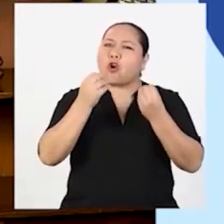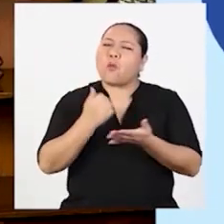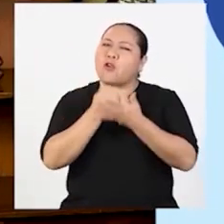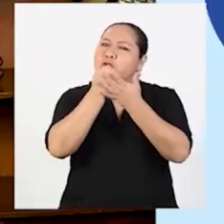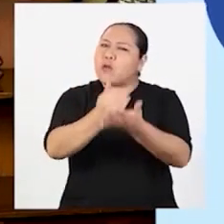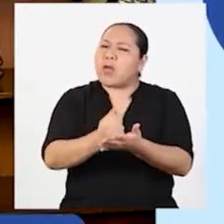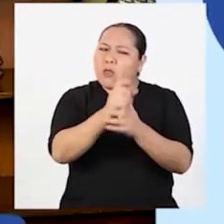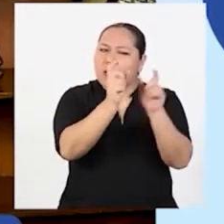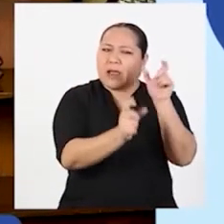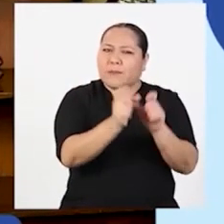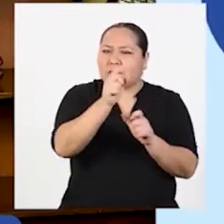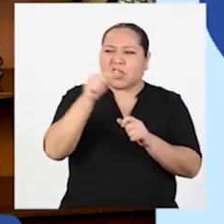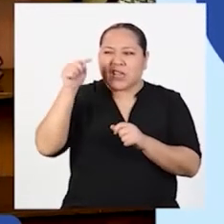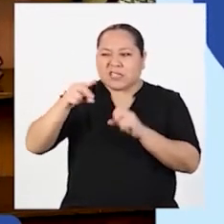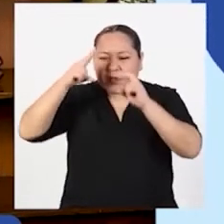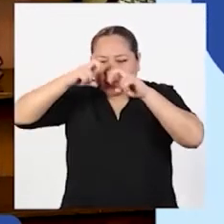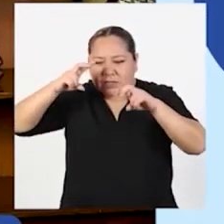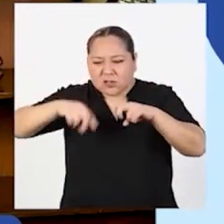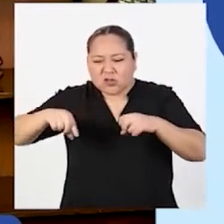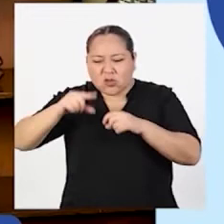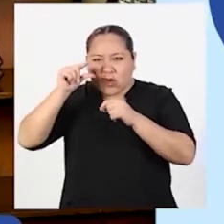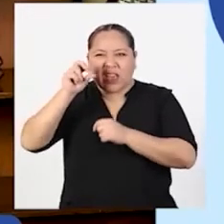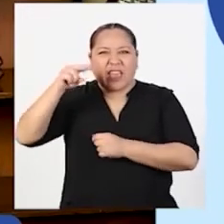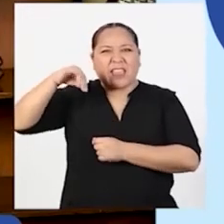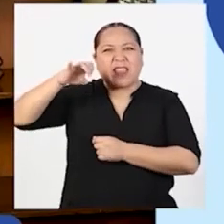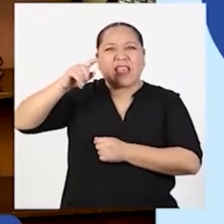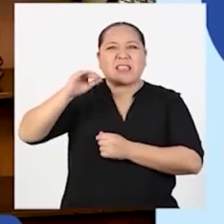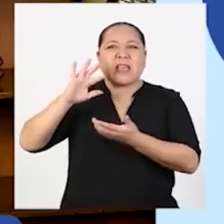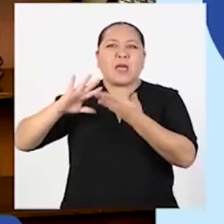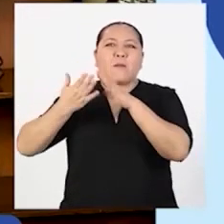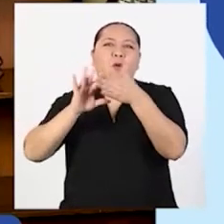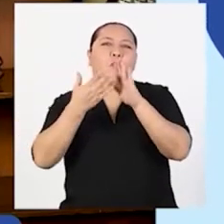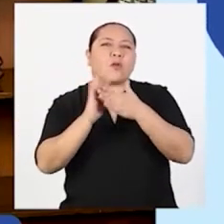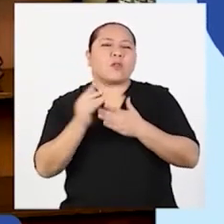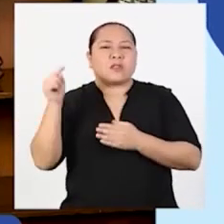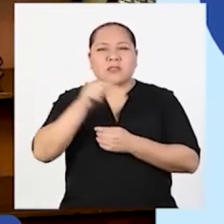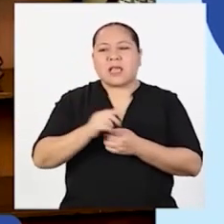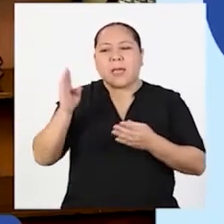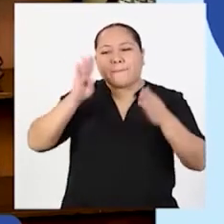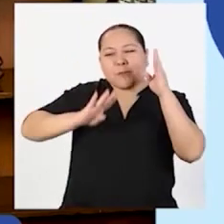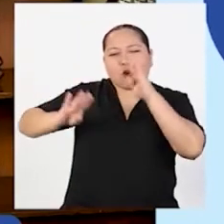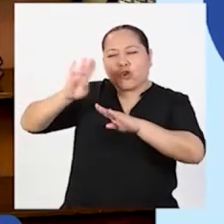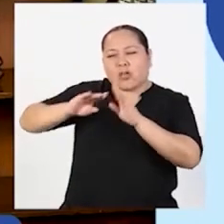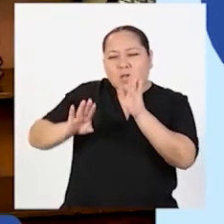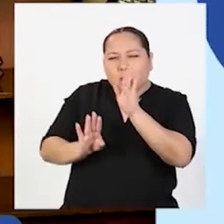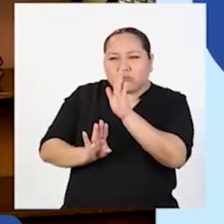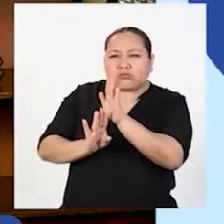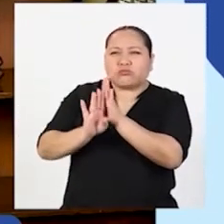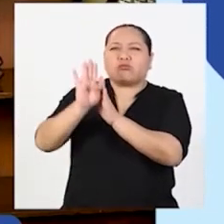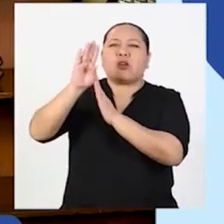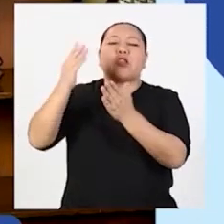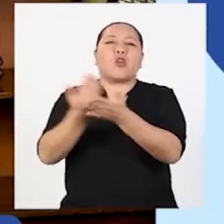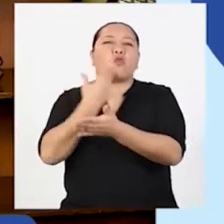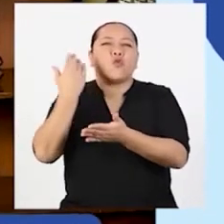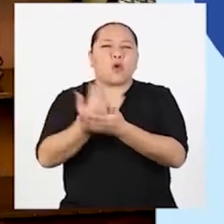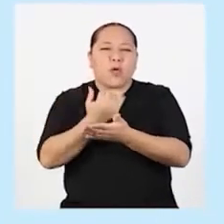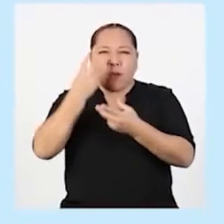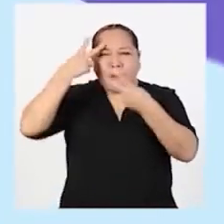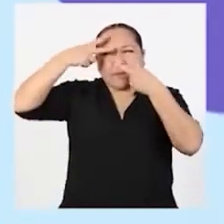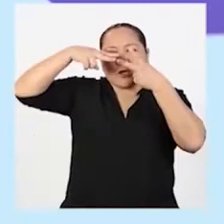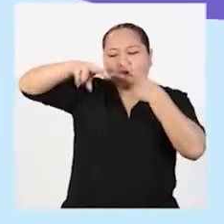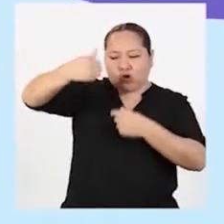patrones. Los cromosomas contienen genes en una secuencia lineal compartida por los miembros de una misma